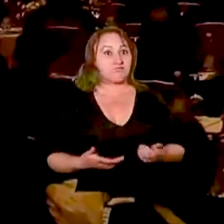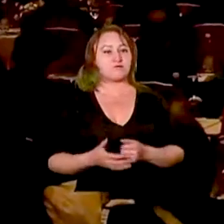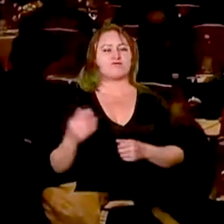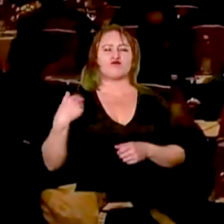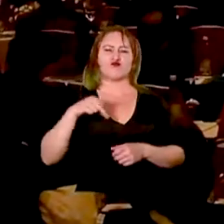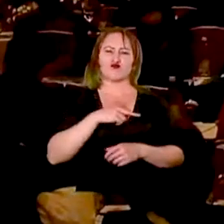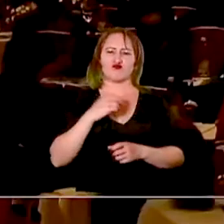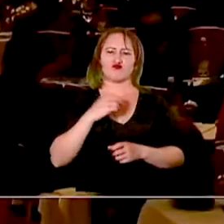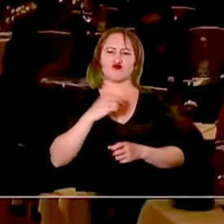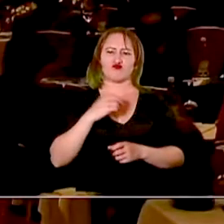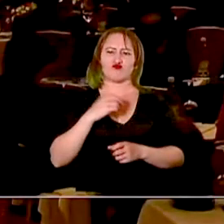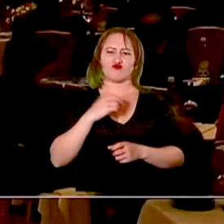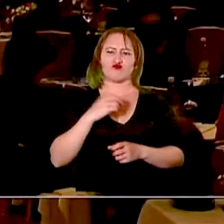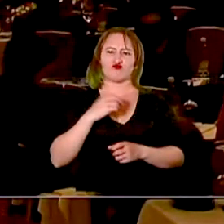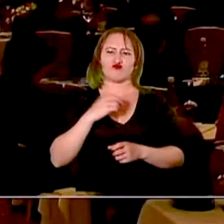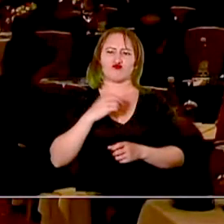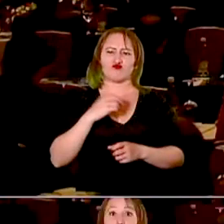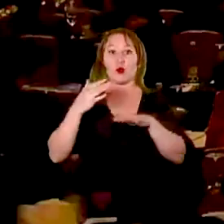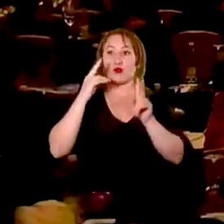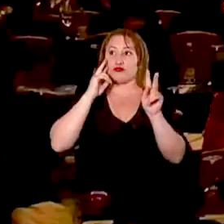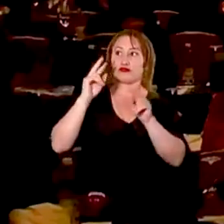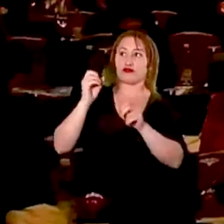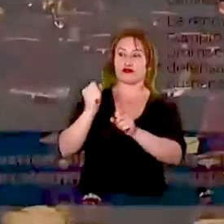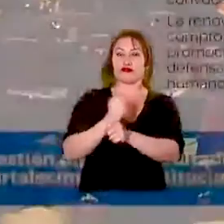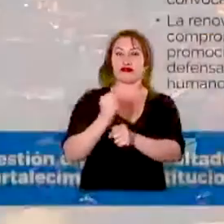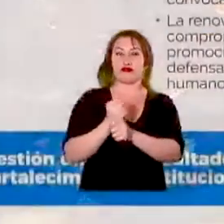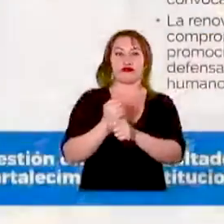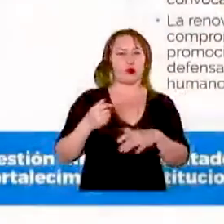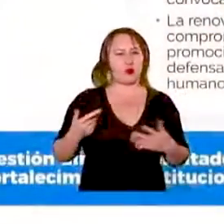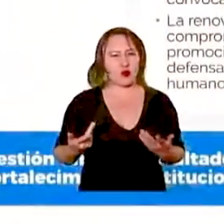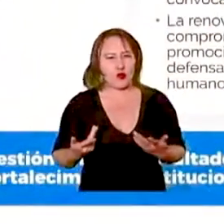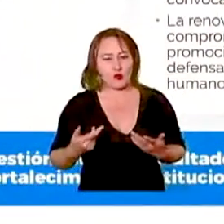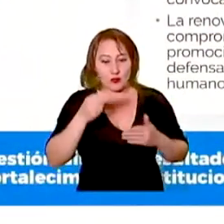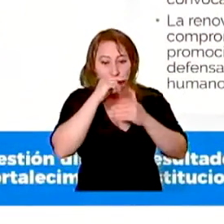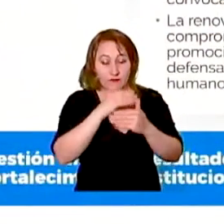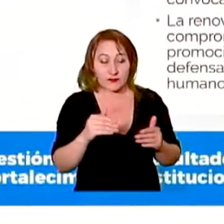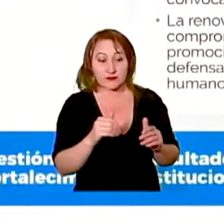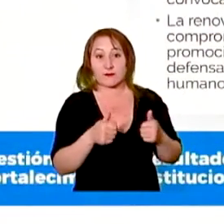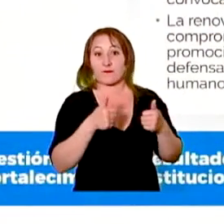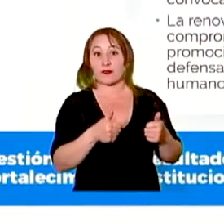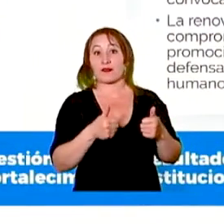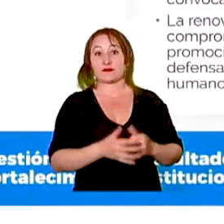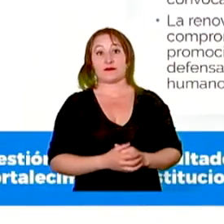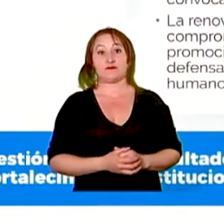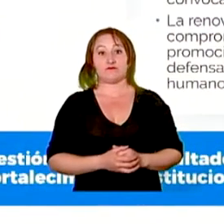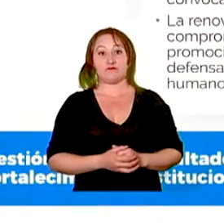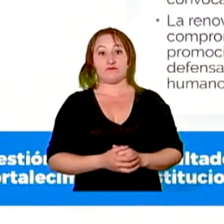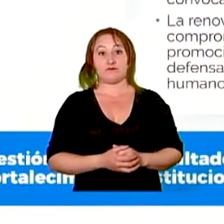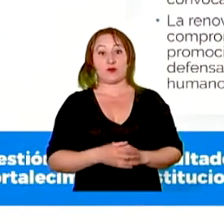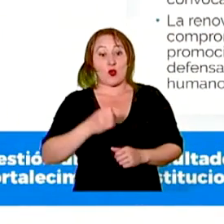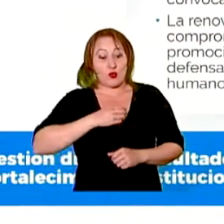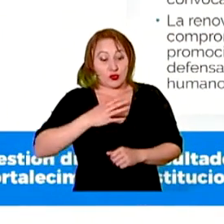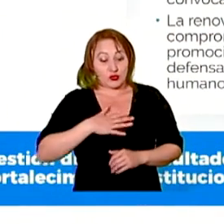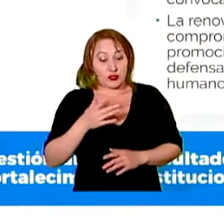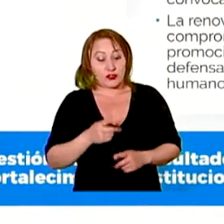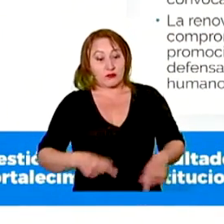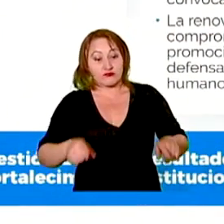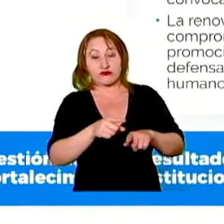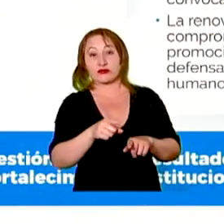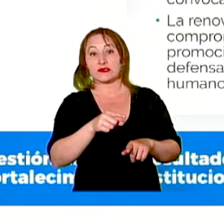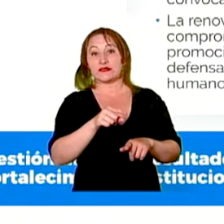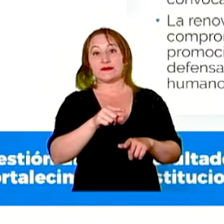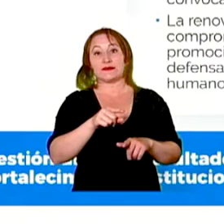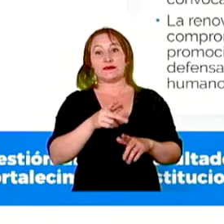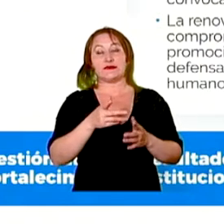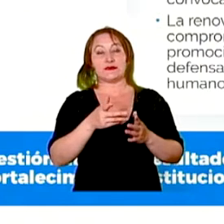hemos trabajado, o sea, en el bienestar de la infancia, en la generación de oportunidades para los menos